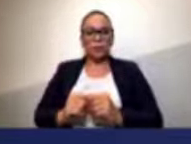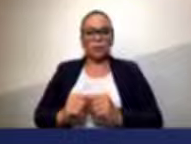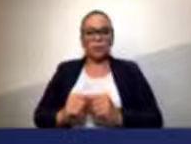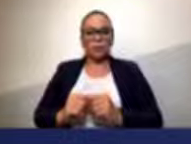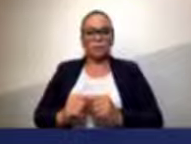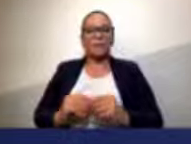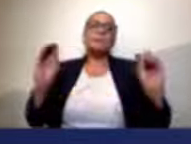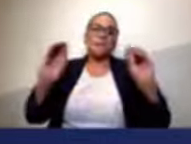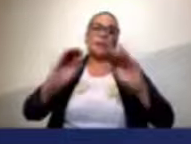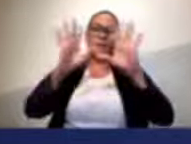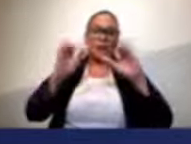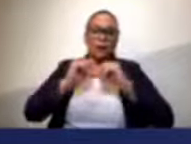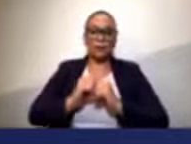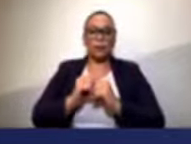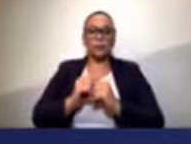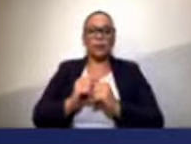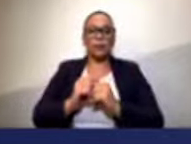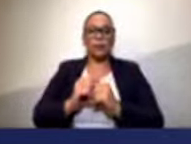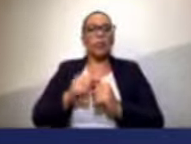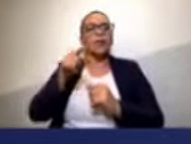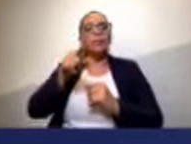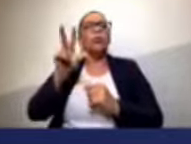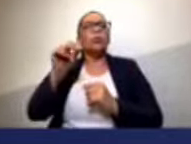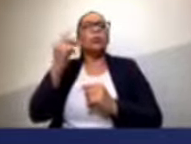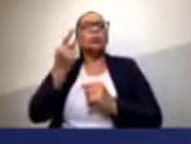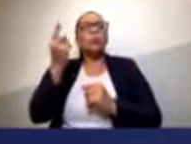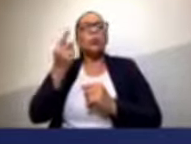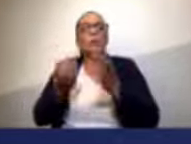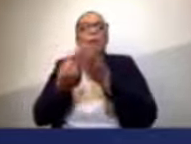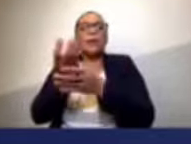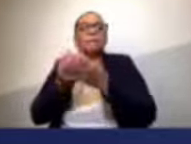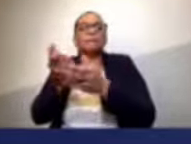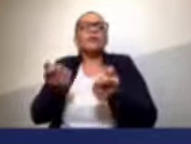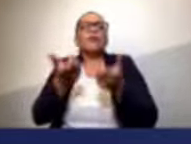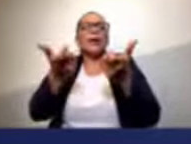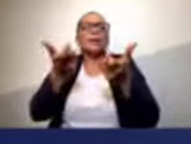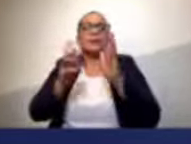Por supuesto, no solo se trata de generar crecimiento y riqueza.